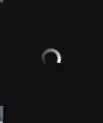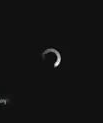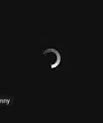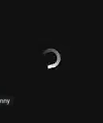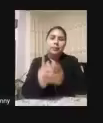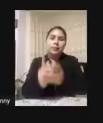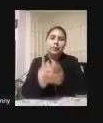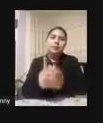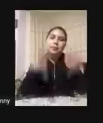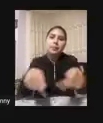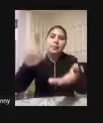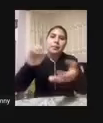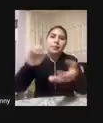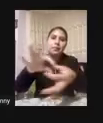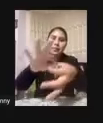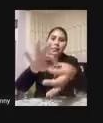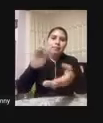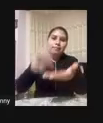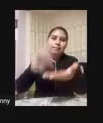auditiva.